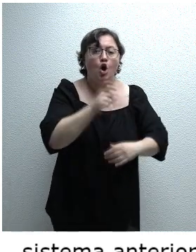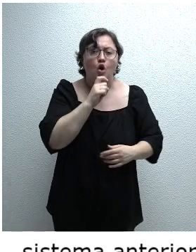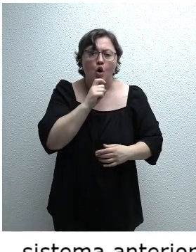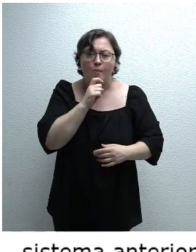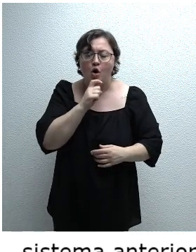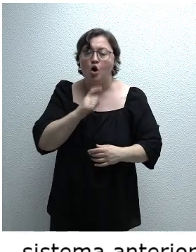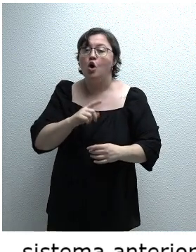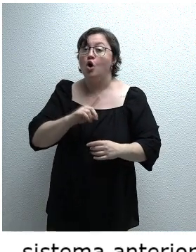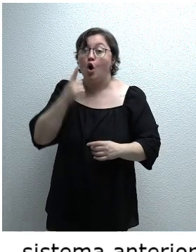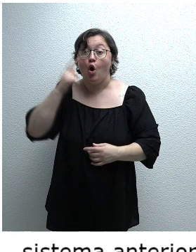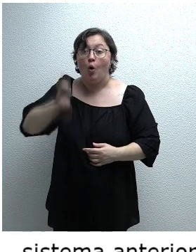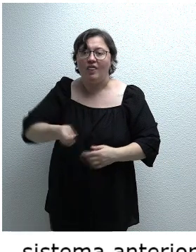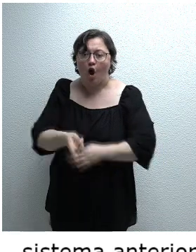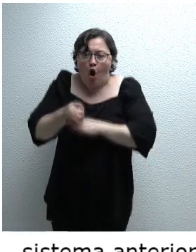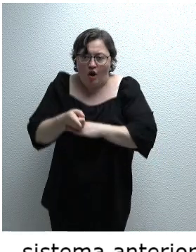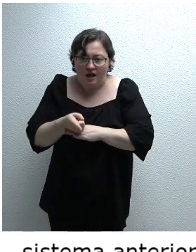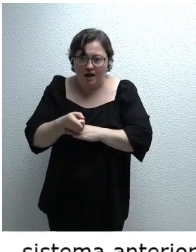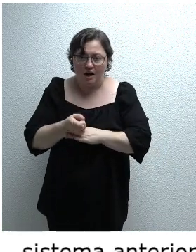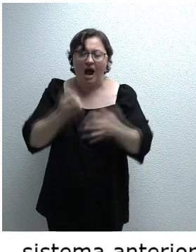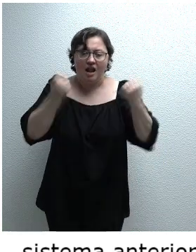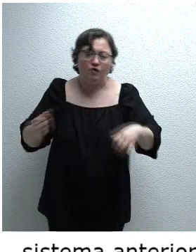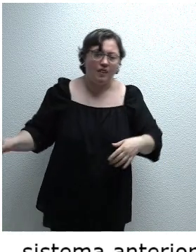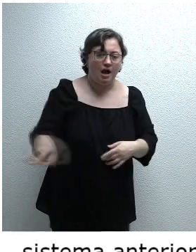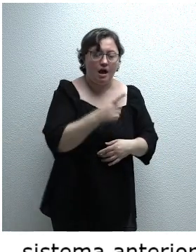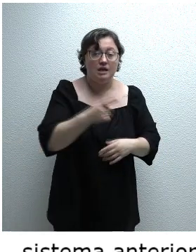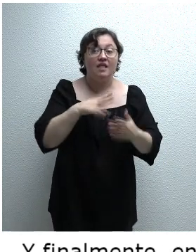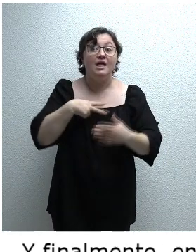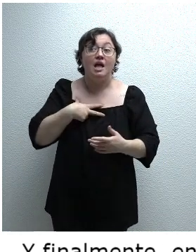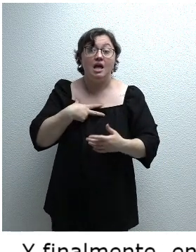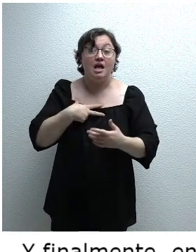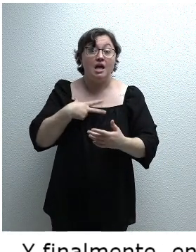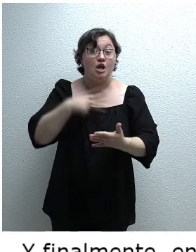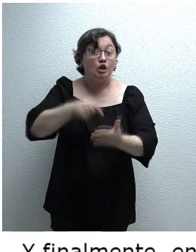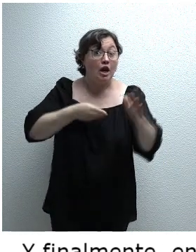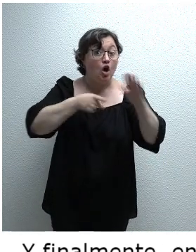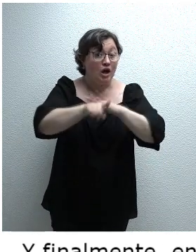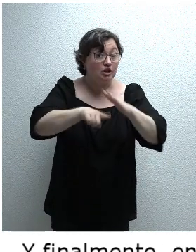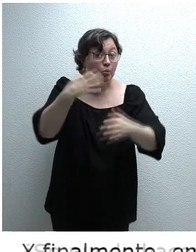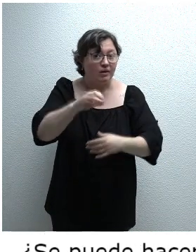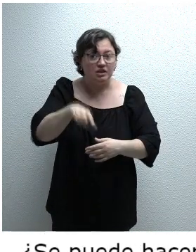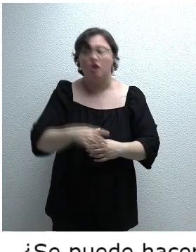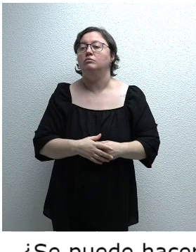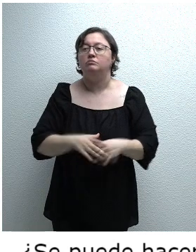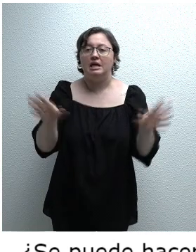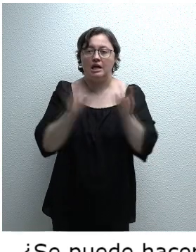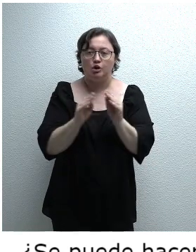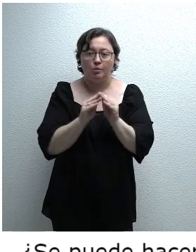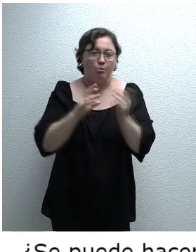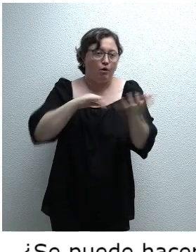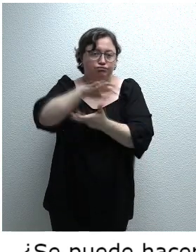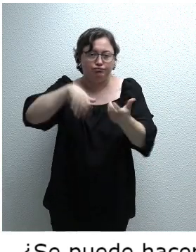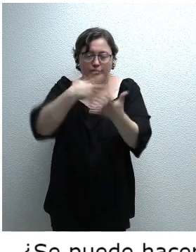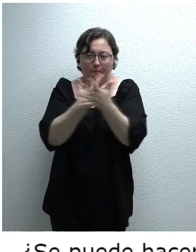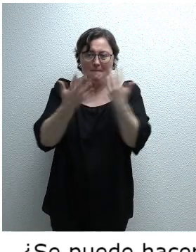no voluntario desde un juzgado. ¿El equivalente a este trámite se puede hacer en una notaría? Bien, en fin, todo es un totum revolutum,